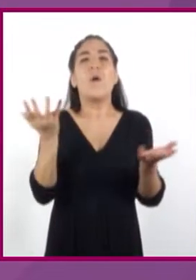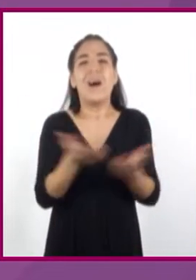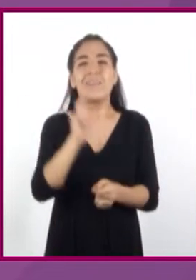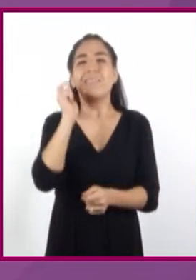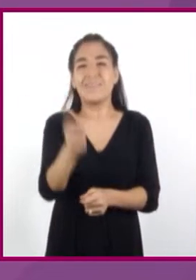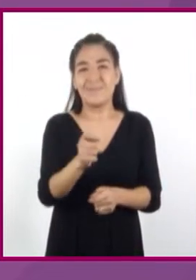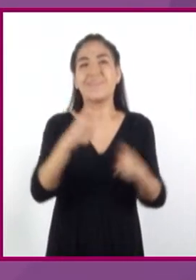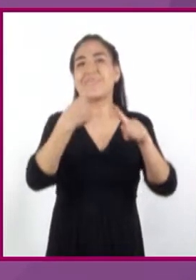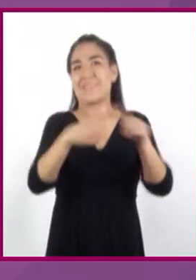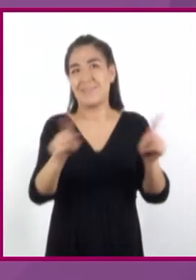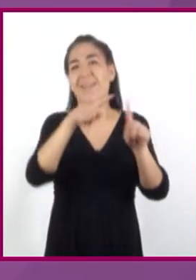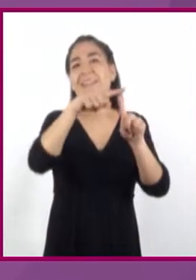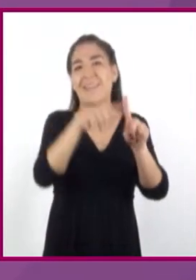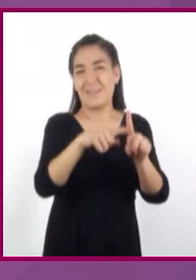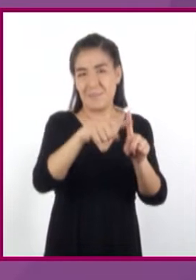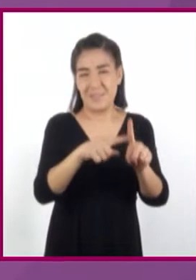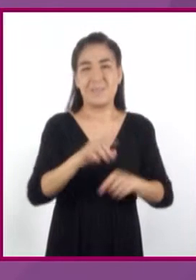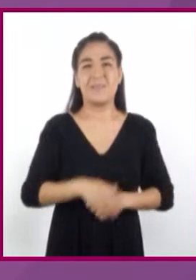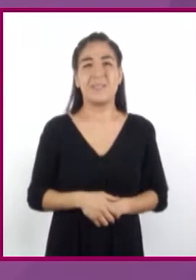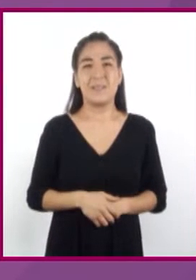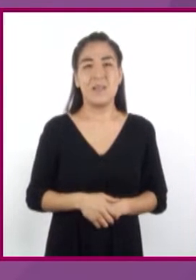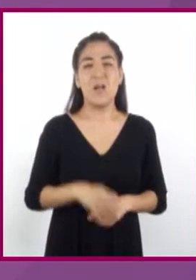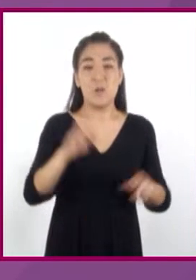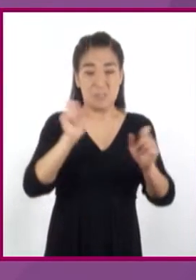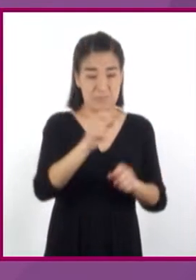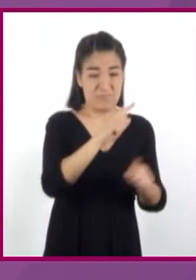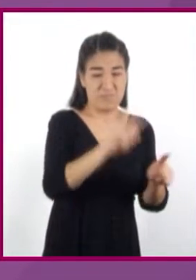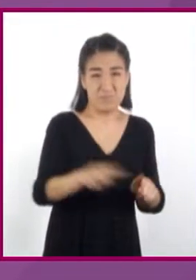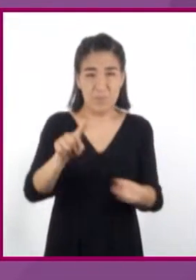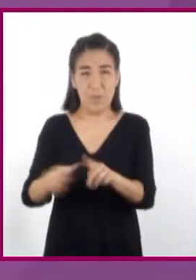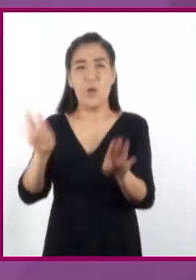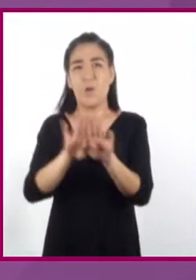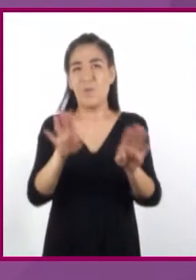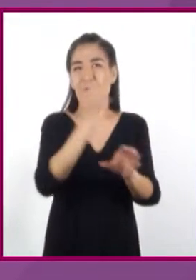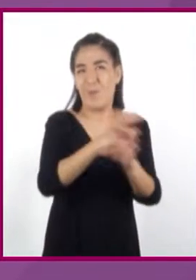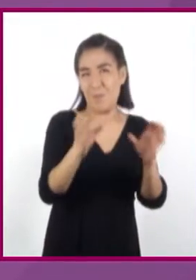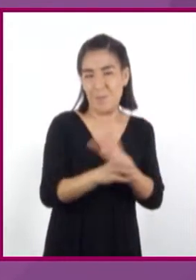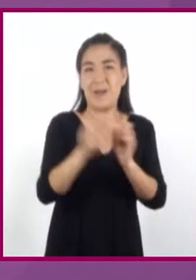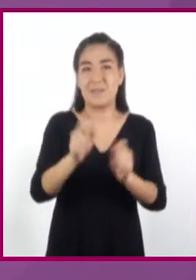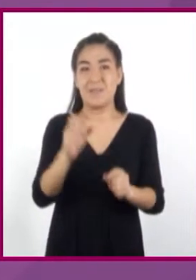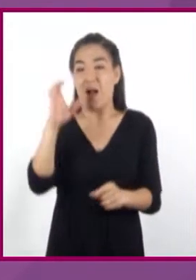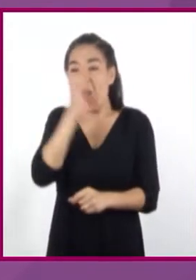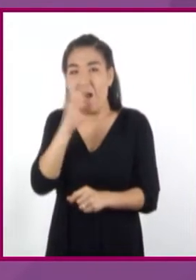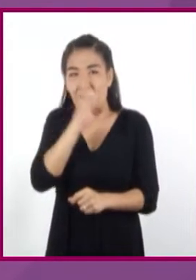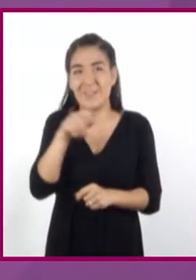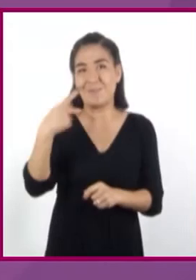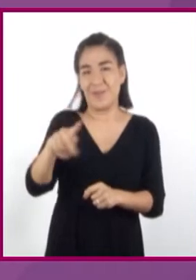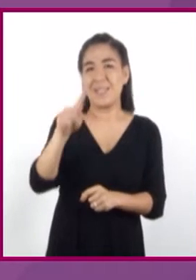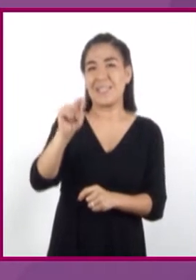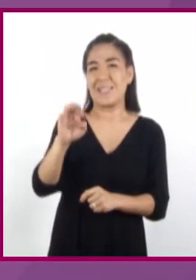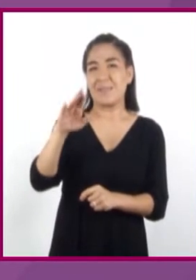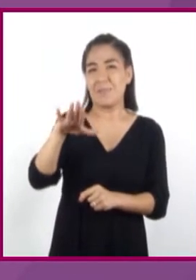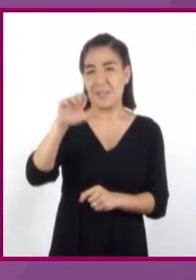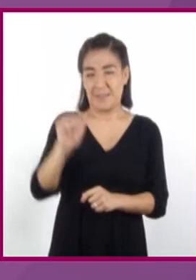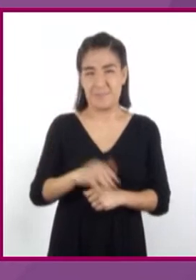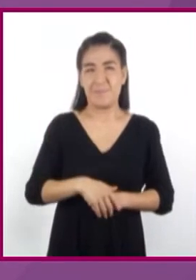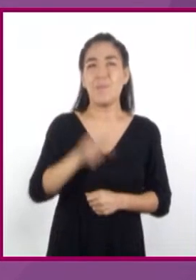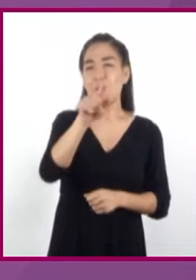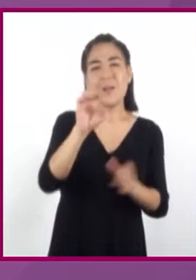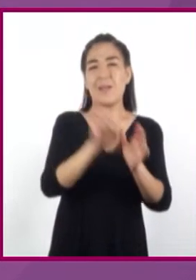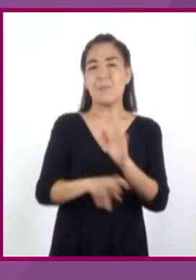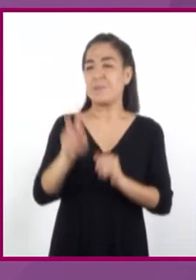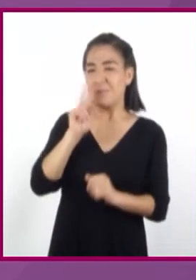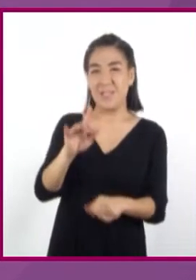de temperatura. Todos los cuerpos tienen energía térmica o calor, aunque no lo parezca. Si tocas un